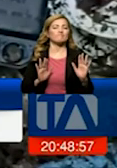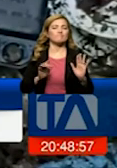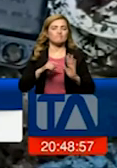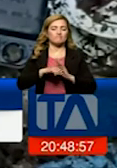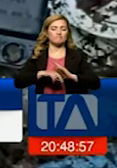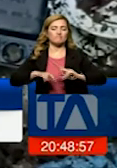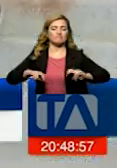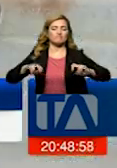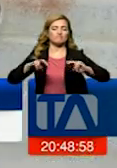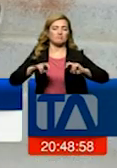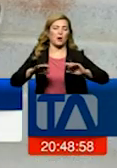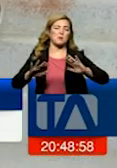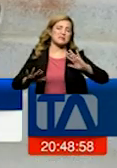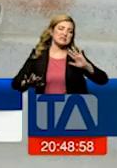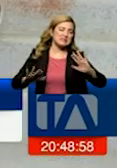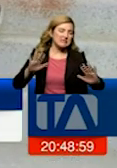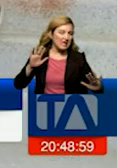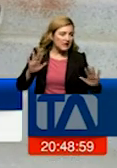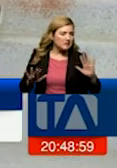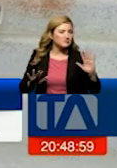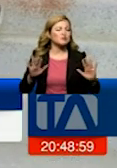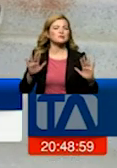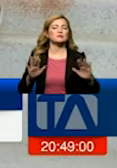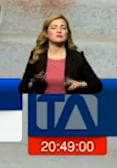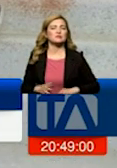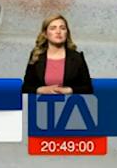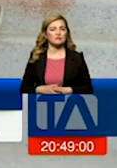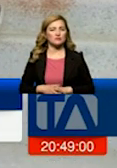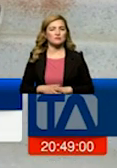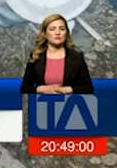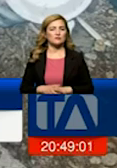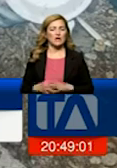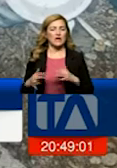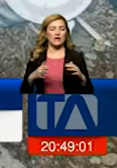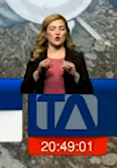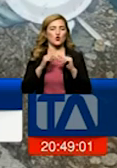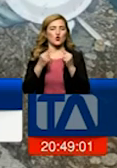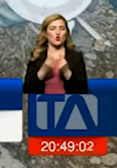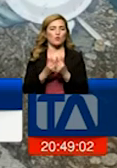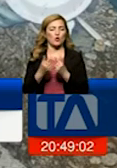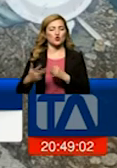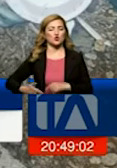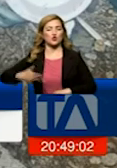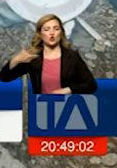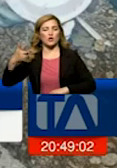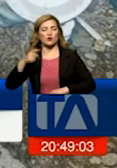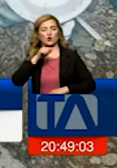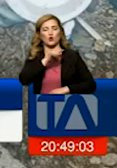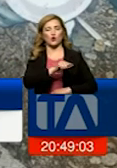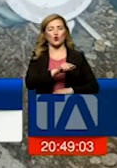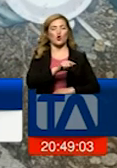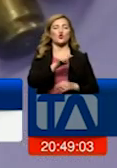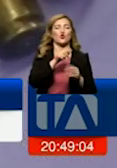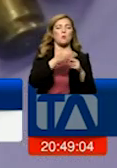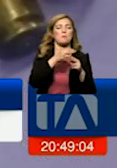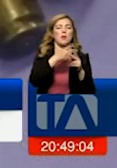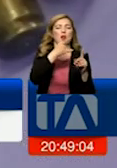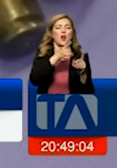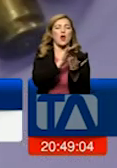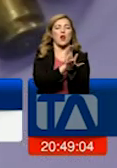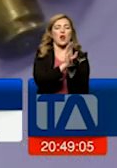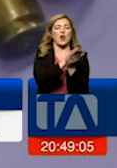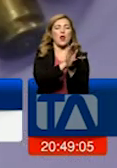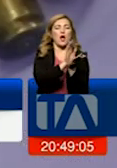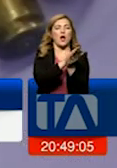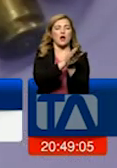en investigaciones, pero extraoficialmente se conoce que sería una guerra de bandas entre los choneros y los lagartos, liderada